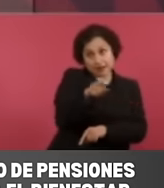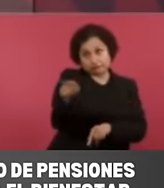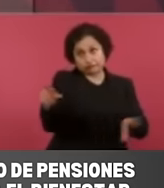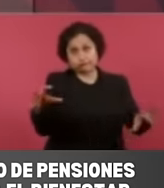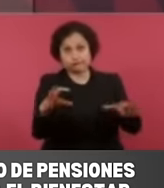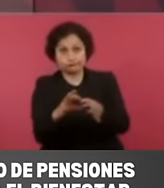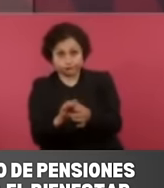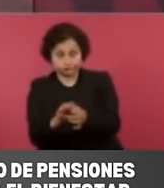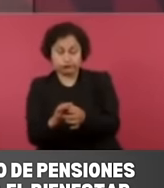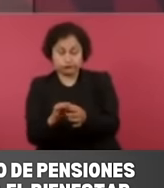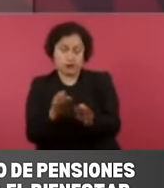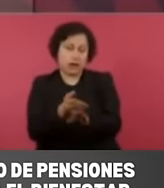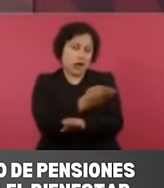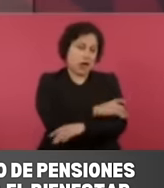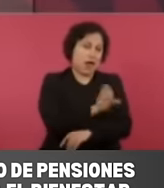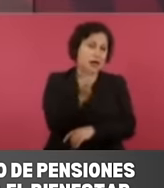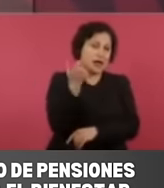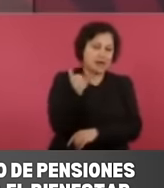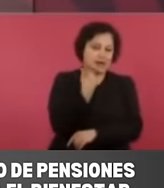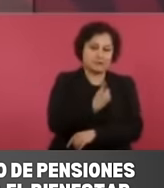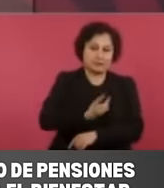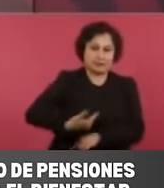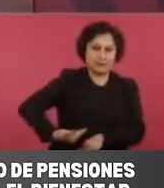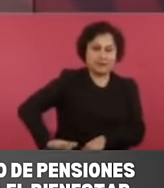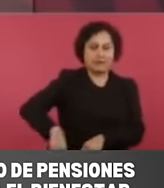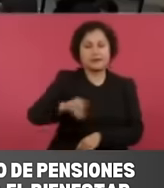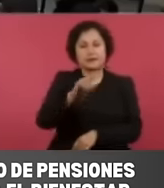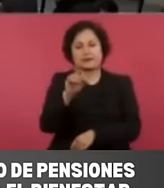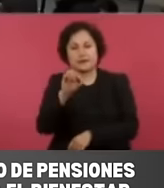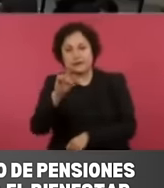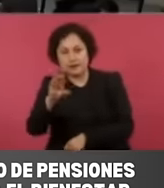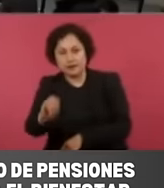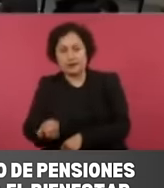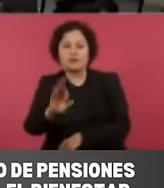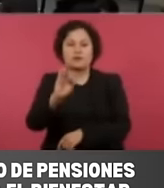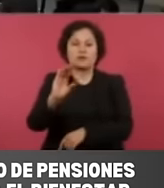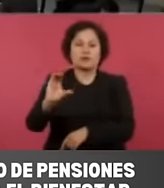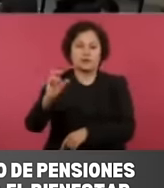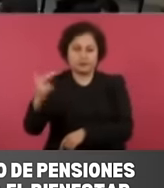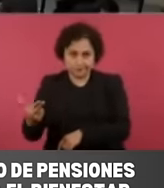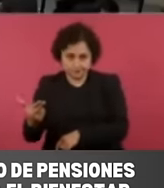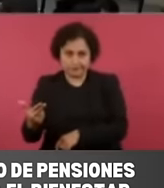la de Zedillo y la de Calderón y sus